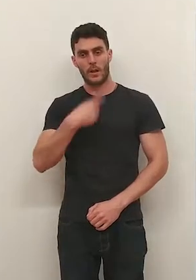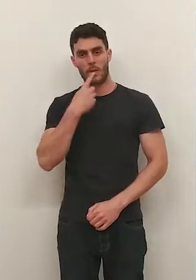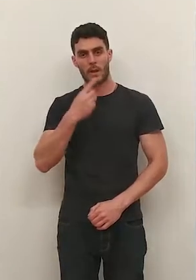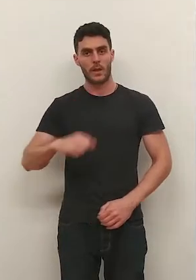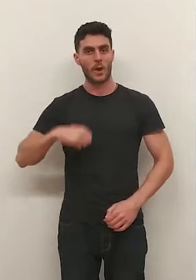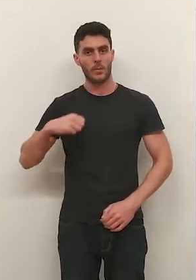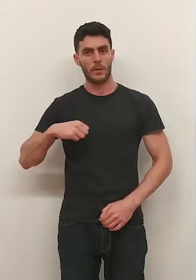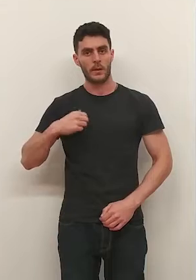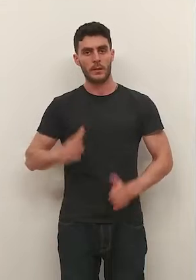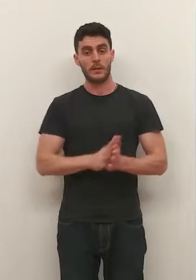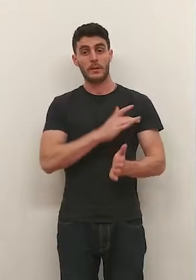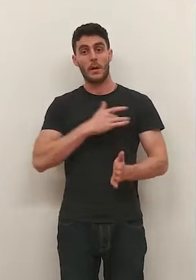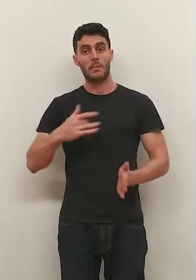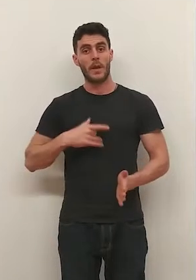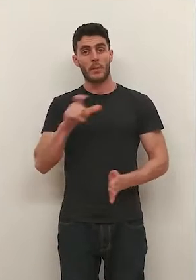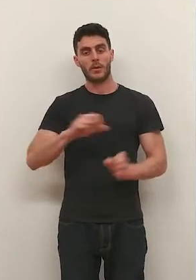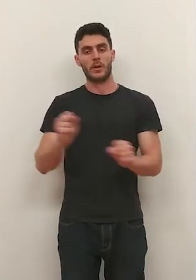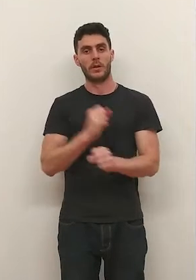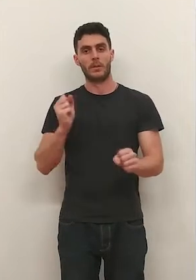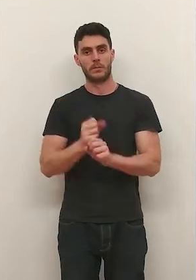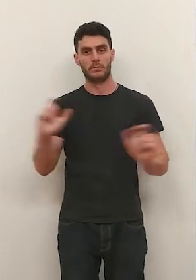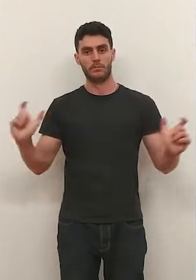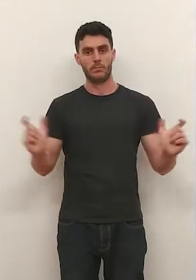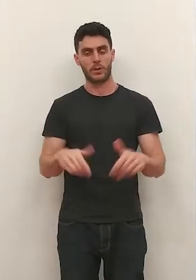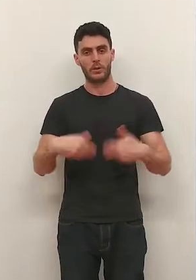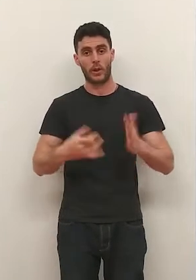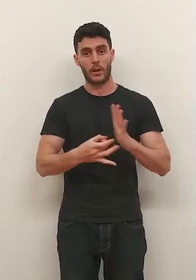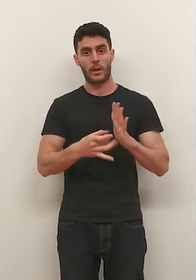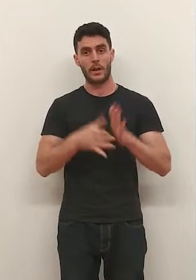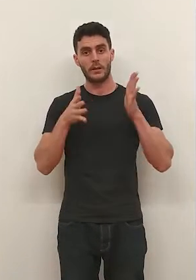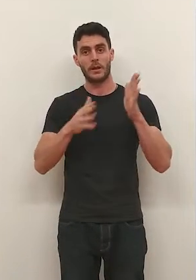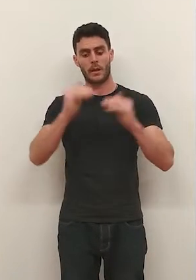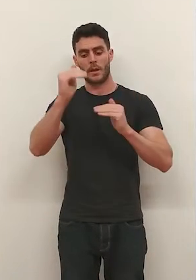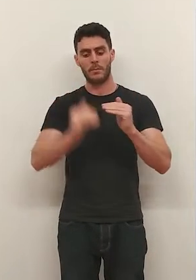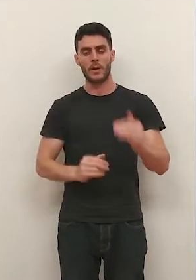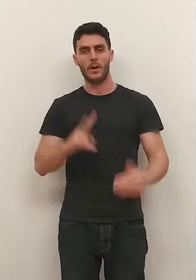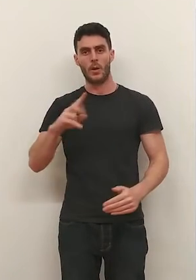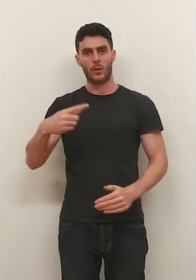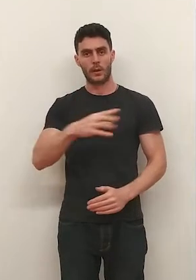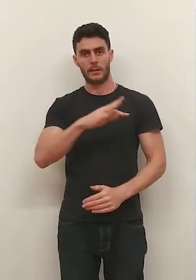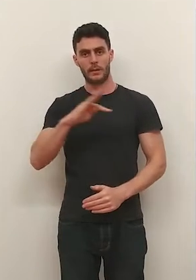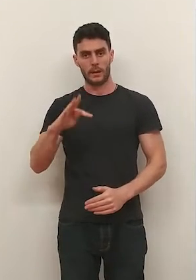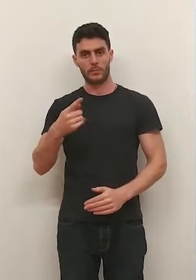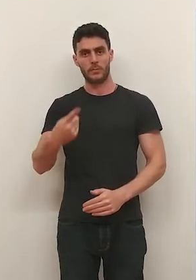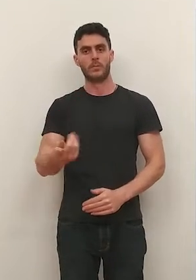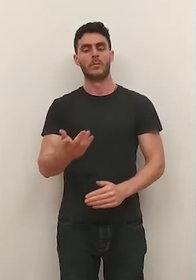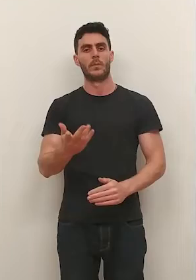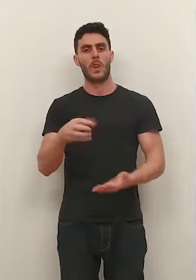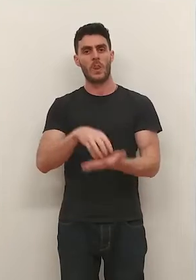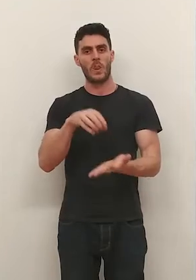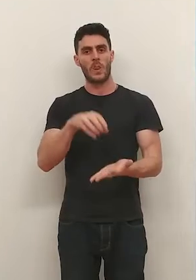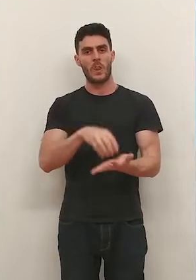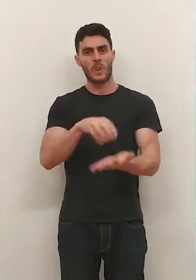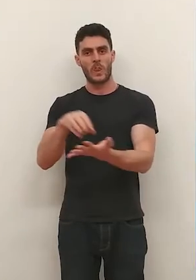en el Hospital San Pedro, que ya está repercutiendo en la calidad asistencial. UGT ha recorrido una gran parte